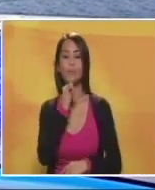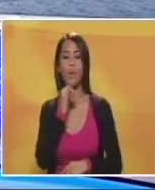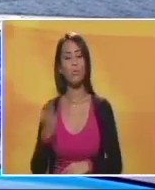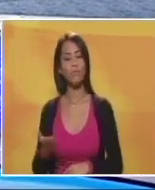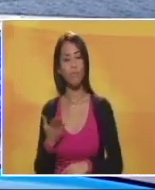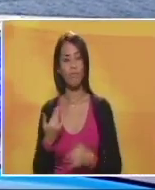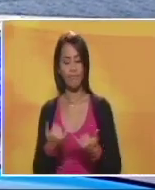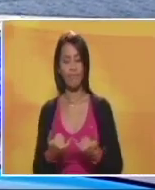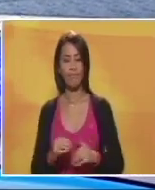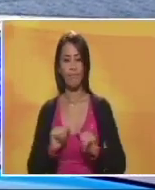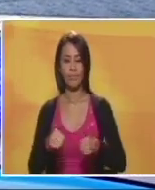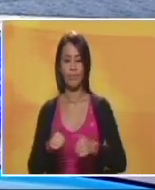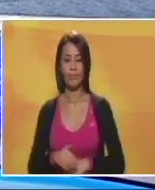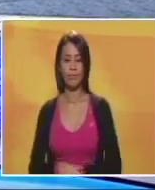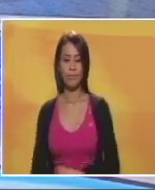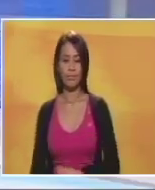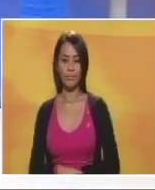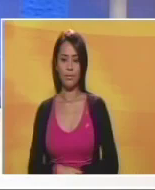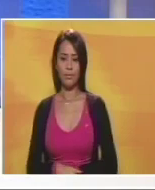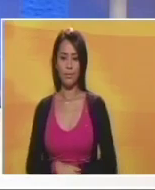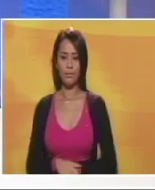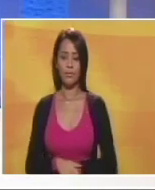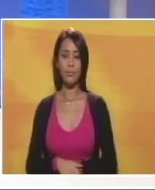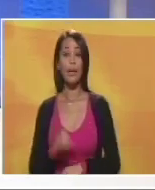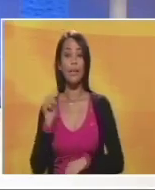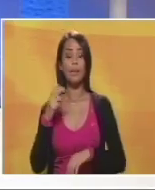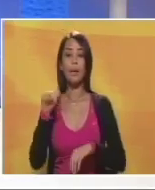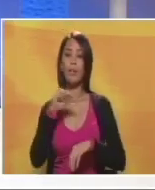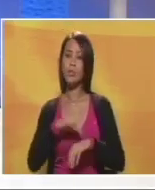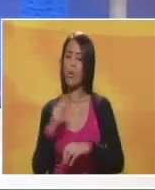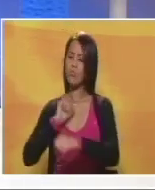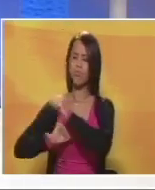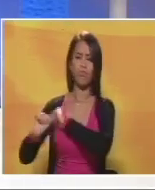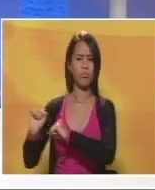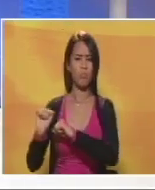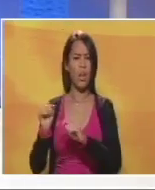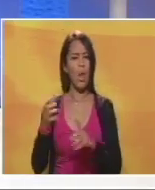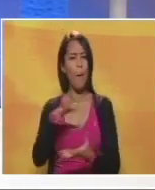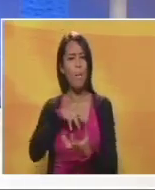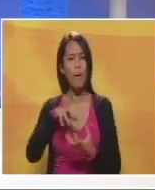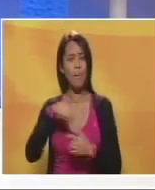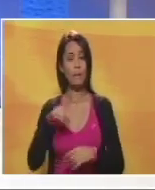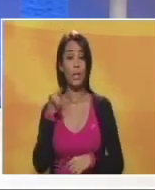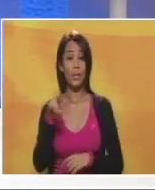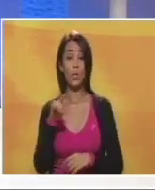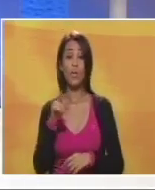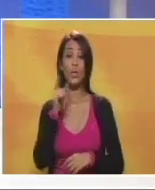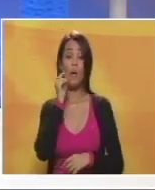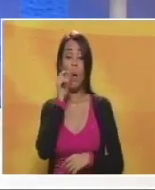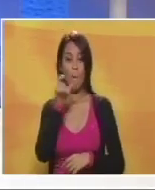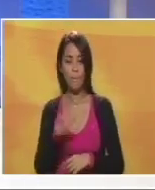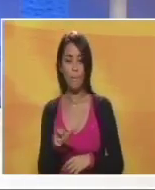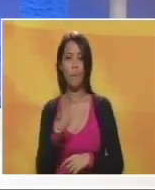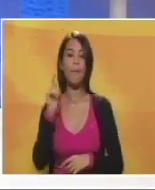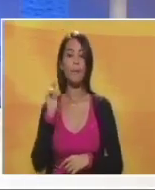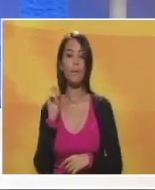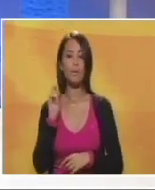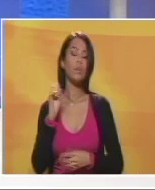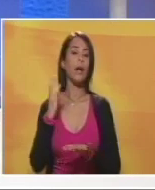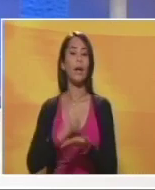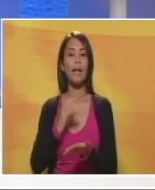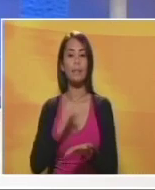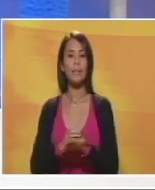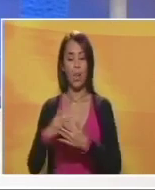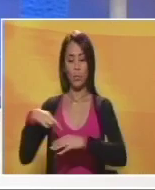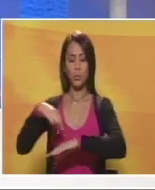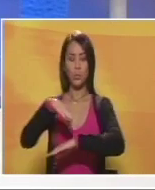es noticia a esta hora. De inmediato comenzamos. La Asamblea Nacional rechazó la agresión que sufrió este lunes el diputado Teodoro Campos en Catia durante